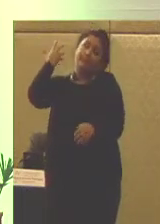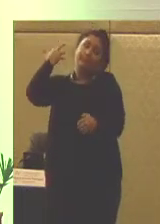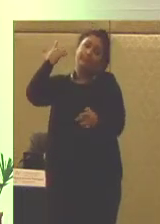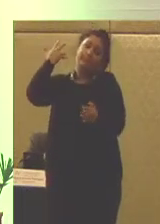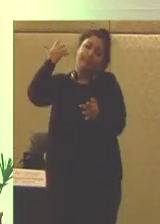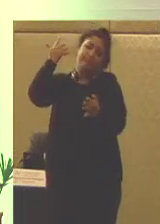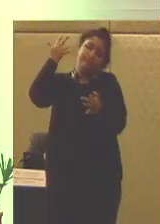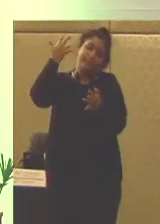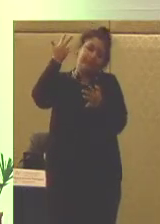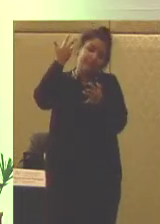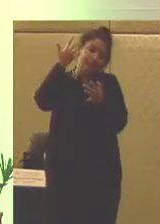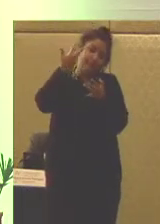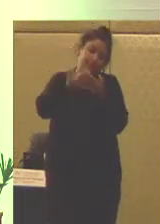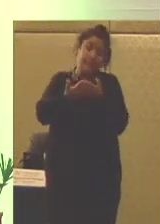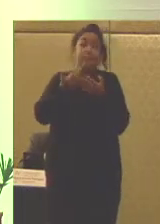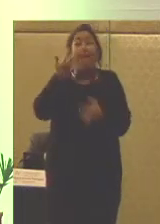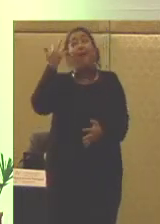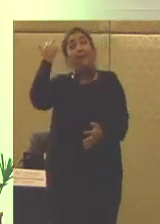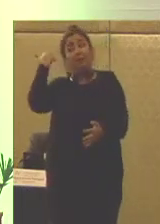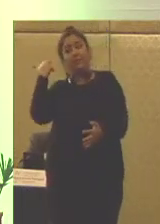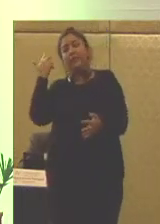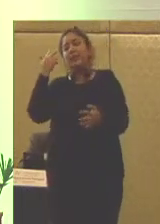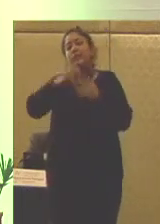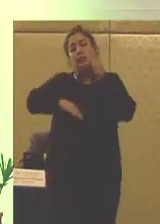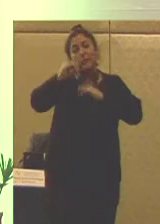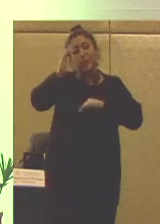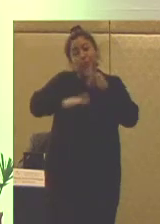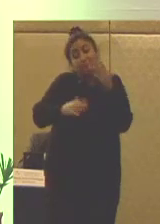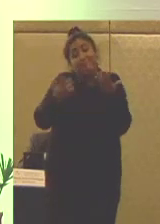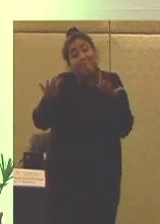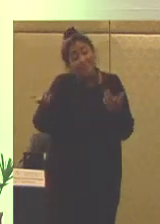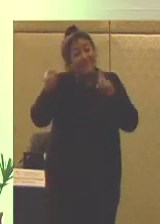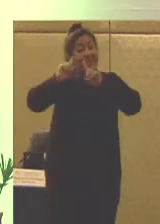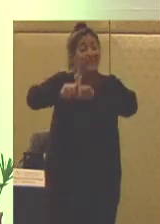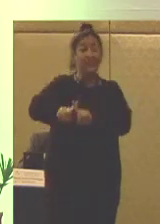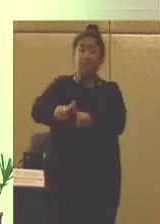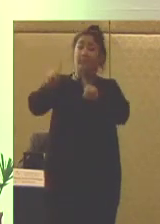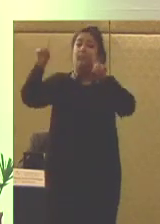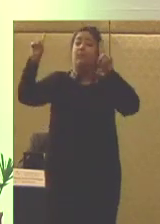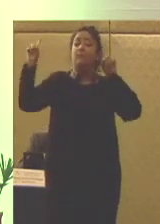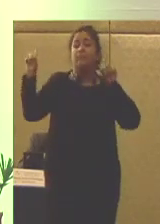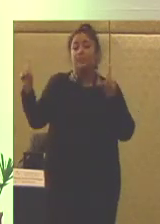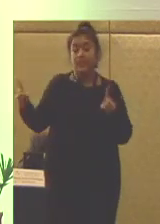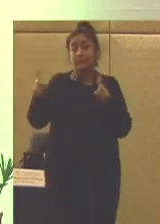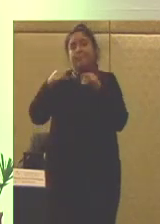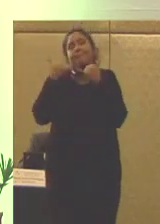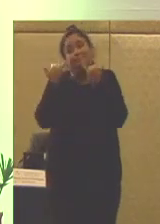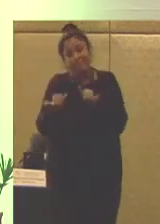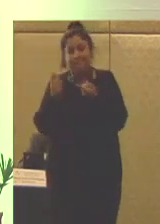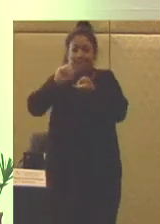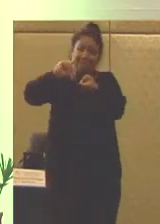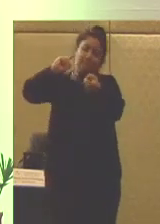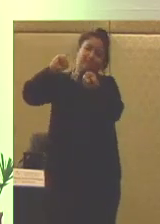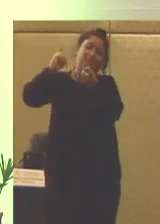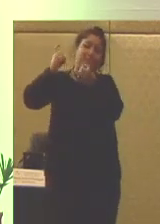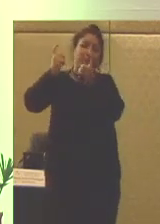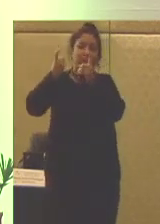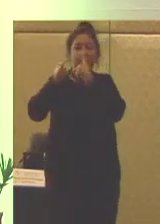condiciones de construcción eran otras. Entonces, en este caso, la obra como tal, bueno, aquí de manera muy